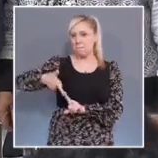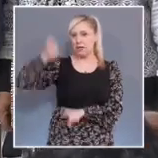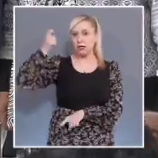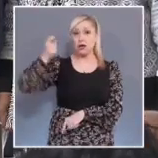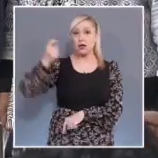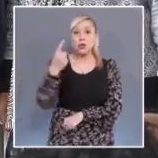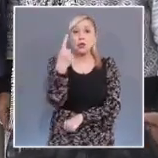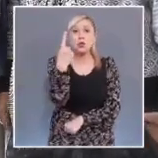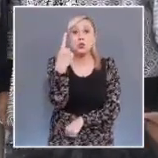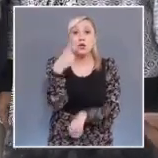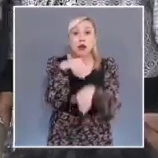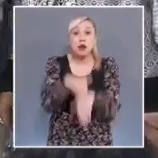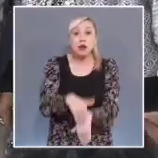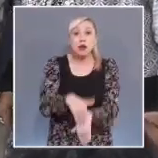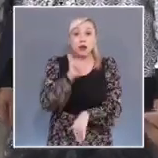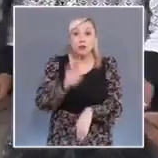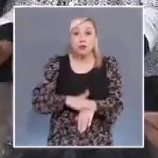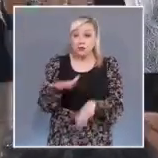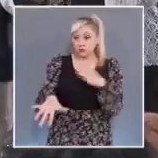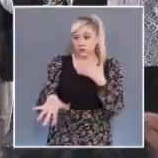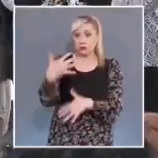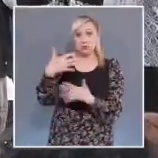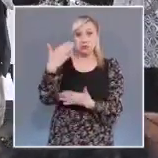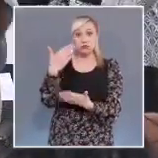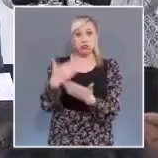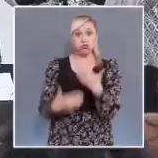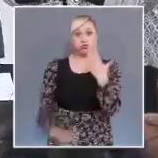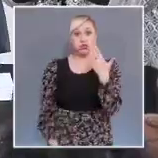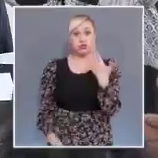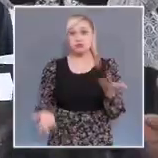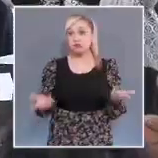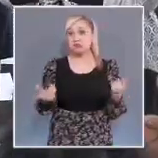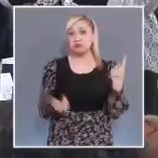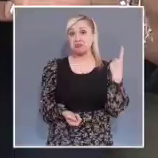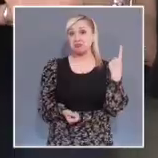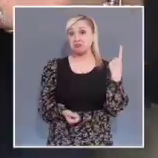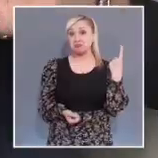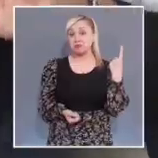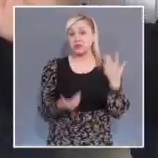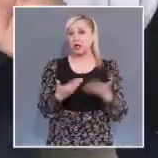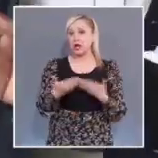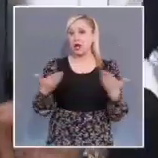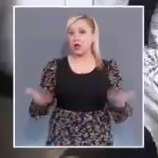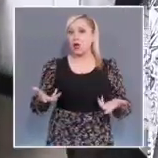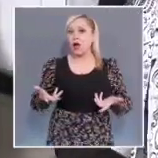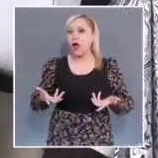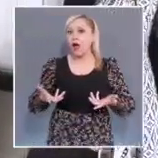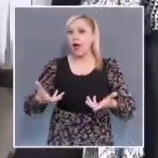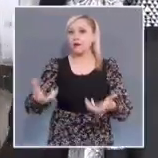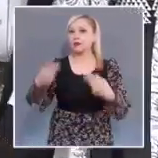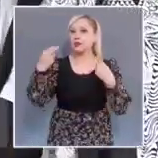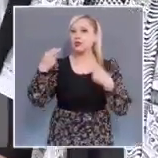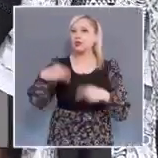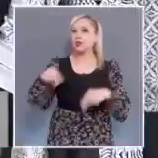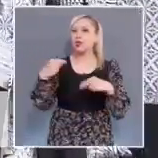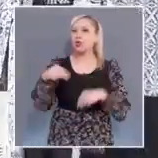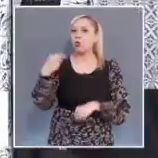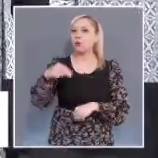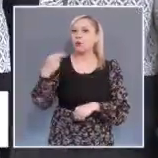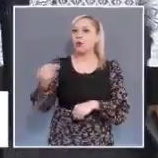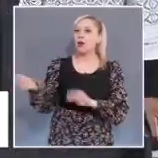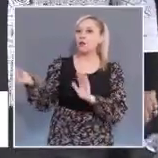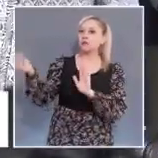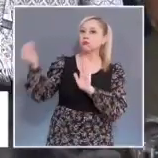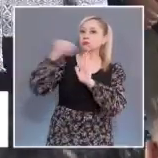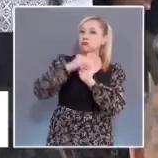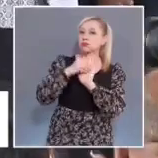justo donde se encuentra la entrada principal de la Fiscalía General de Justicia Capitalina, lleva ahora el nombre de Digna Ochoa y Plácido,